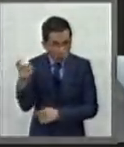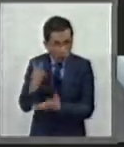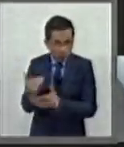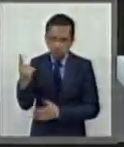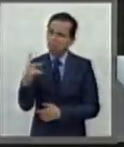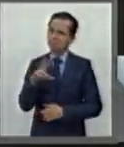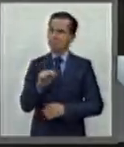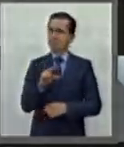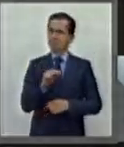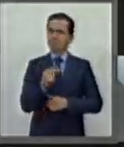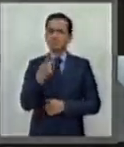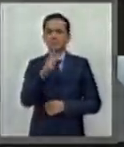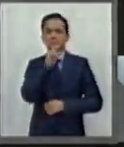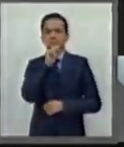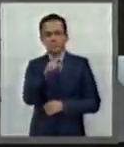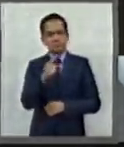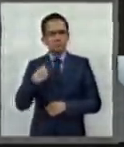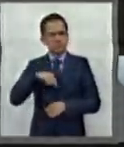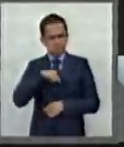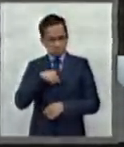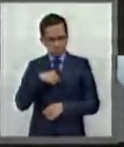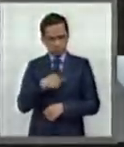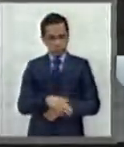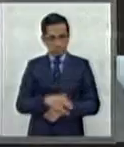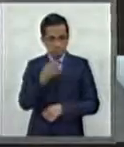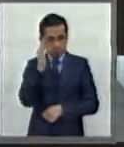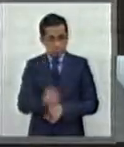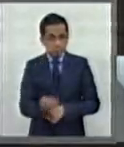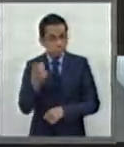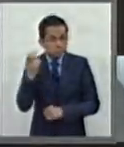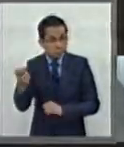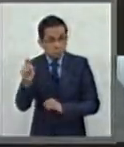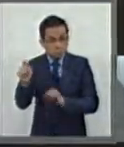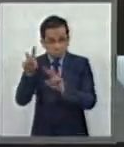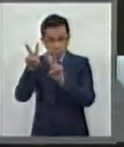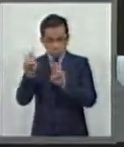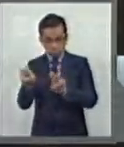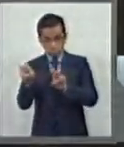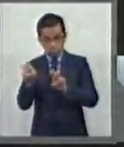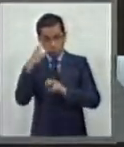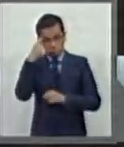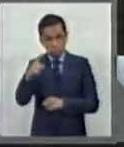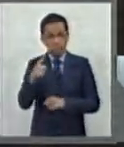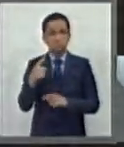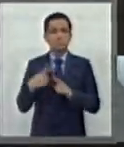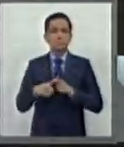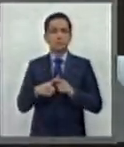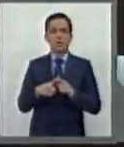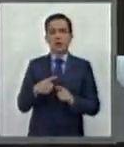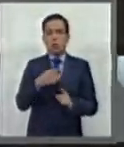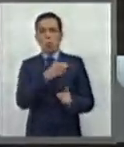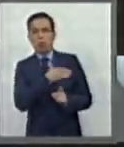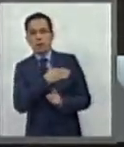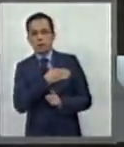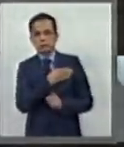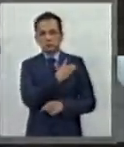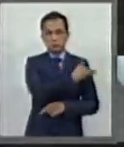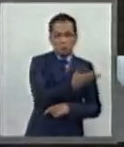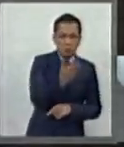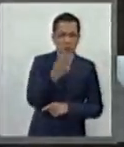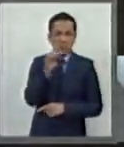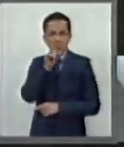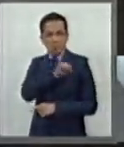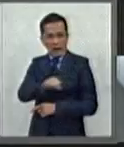además, tampoco vamos a aceptar que este sea un tema que se discuta entre buenos y malos. En eso no